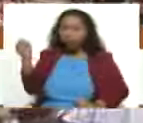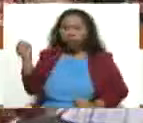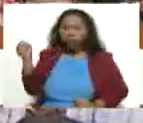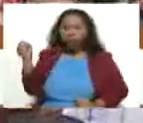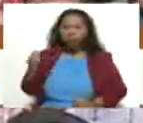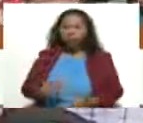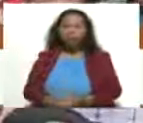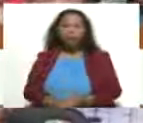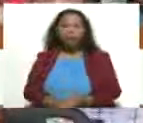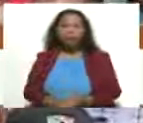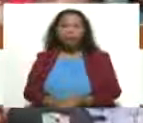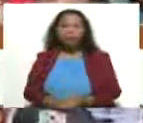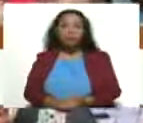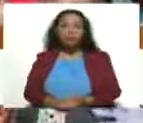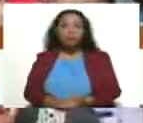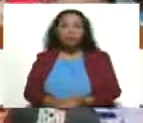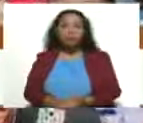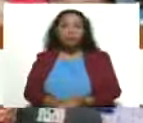Yaquera.